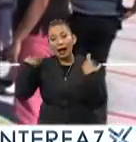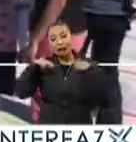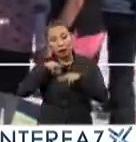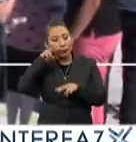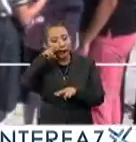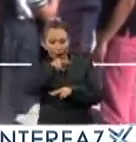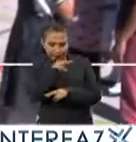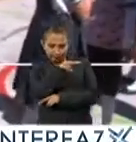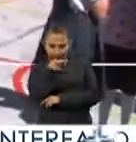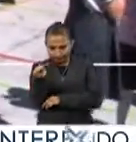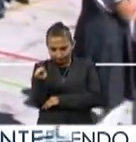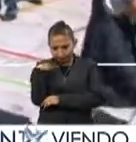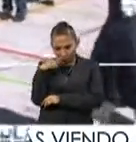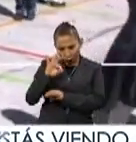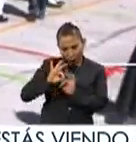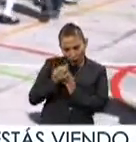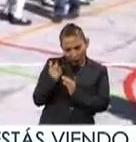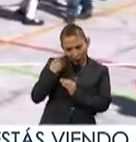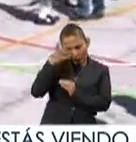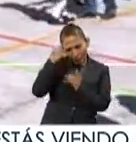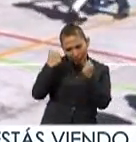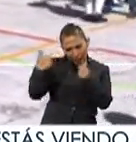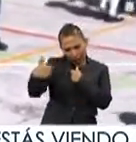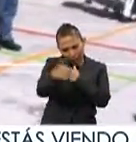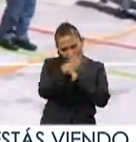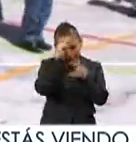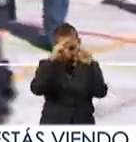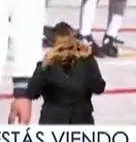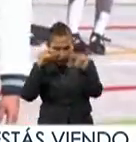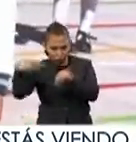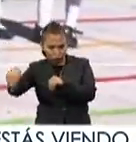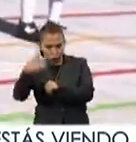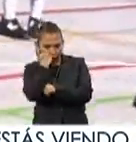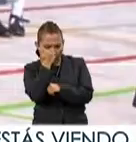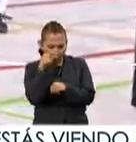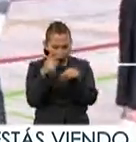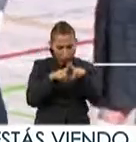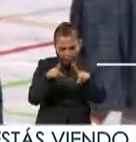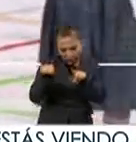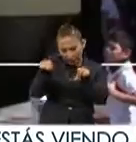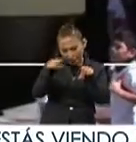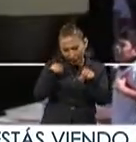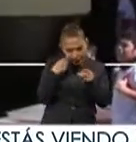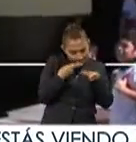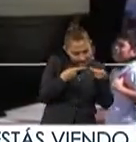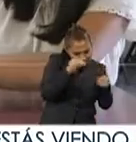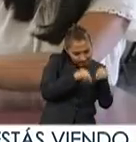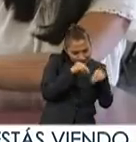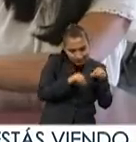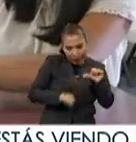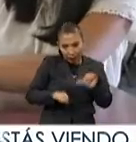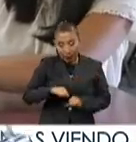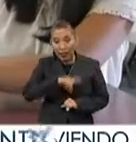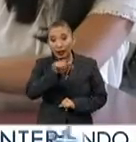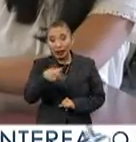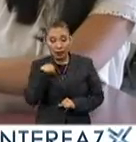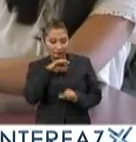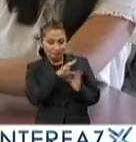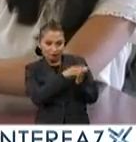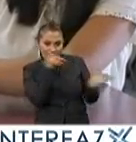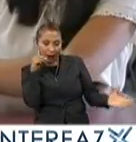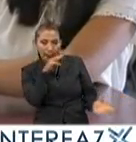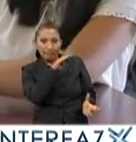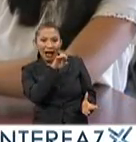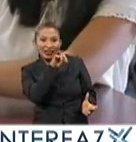puede identificar los estilos de aprendizaje e inteligencias que predominan en su grupo para él formular nuevas estrategias. Basado en el modelo